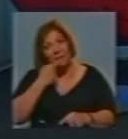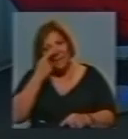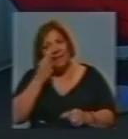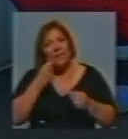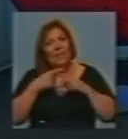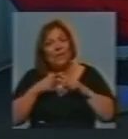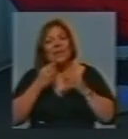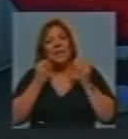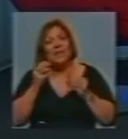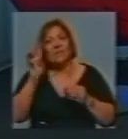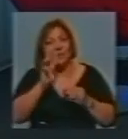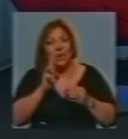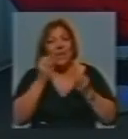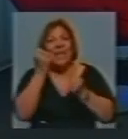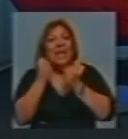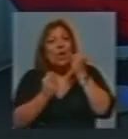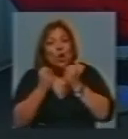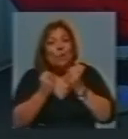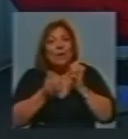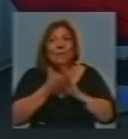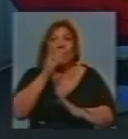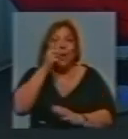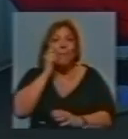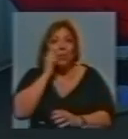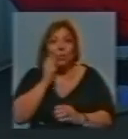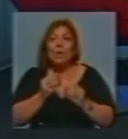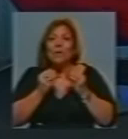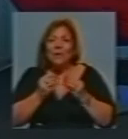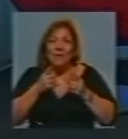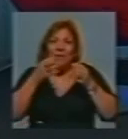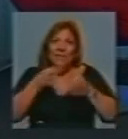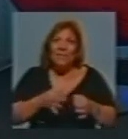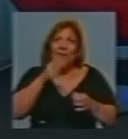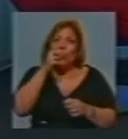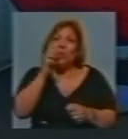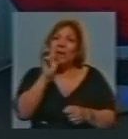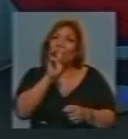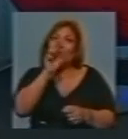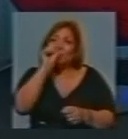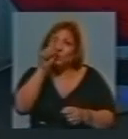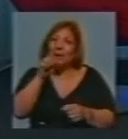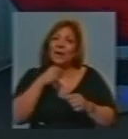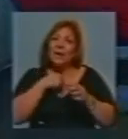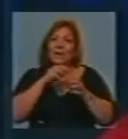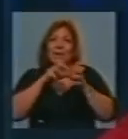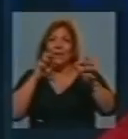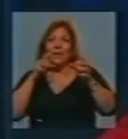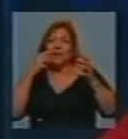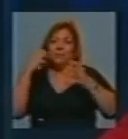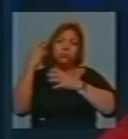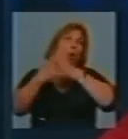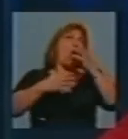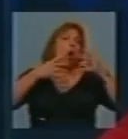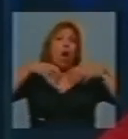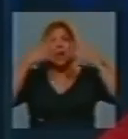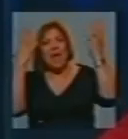Venezuela tendrá que gestionar en el plano económico el presidente Maduro, ¿verdad? Una Venezuela que yo creo que hay que alejarnos de escenarios catastrofistas, es